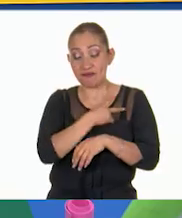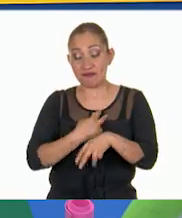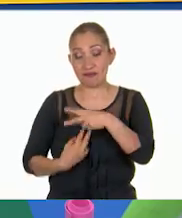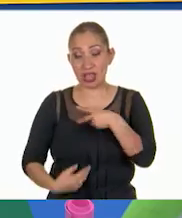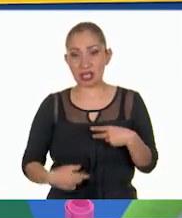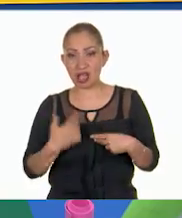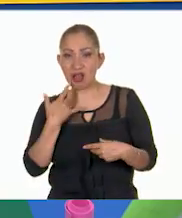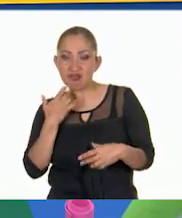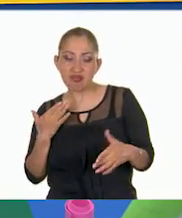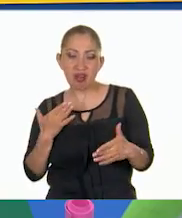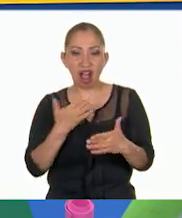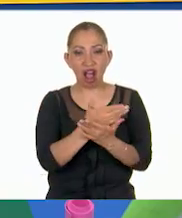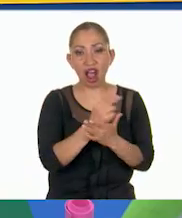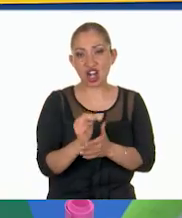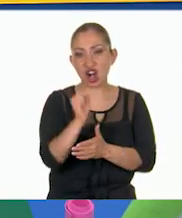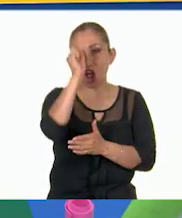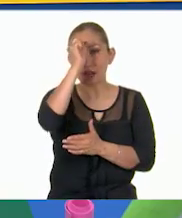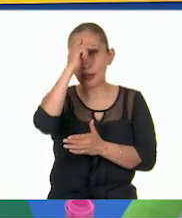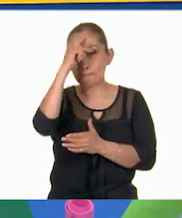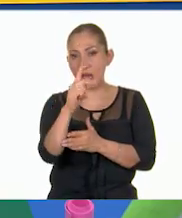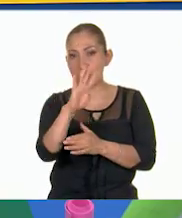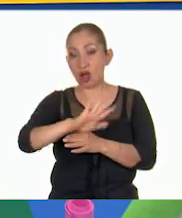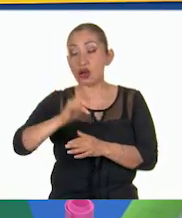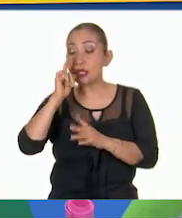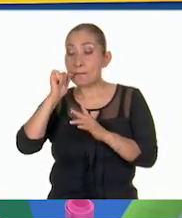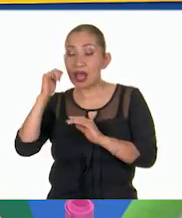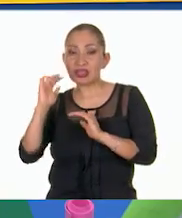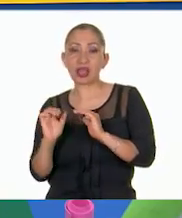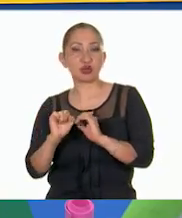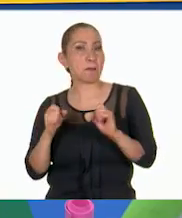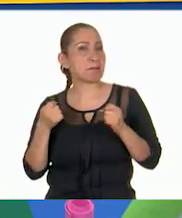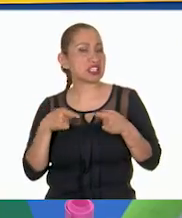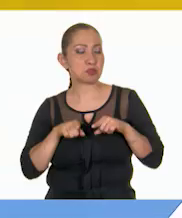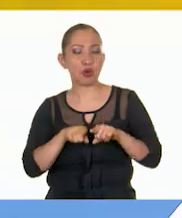luchaba predominantemente en el norte del país, Zapata lo hacía en el sur.